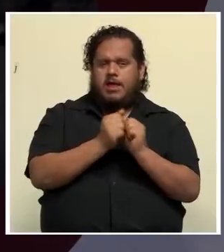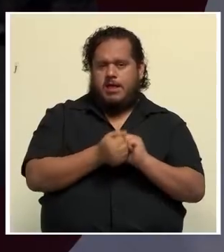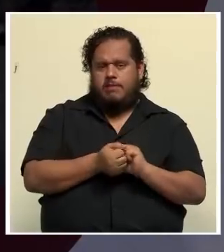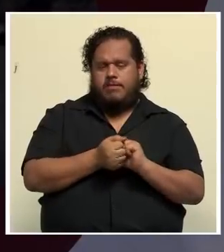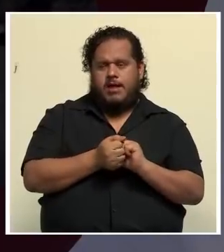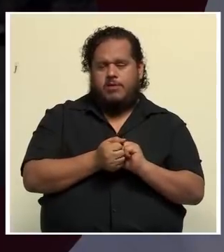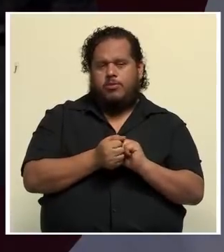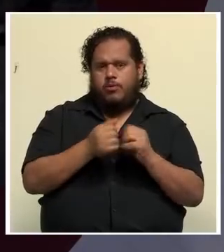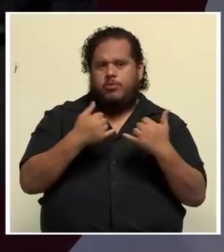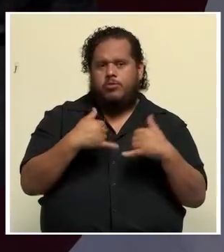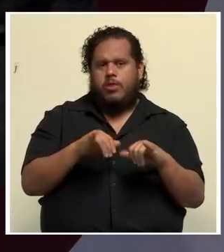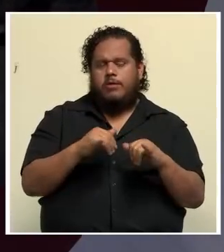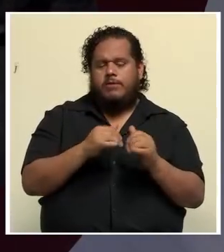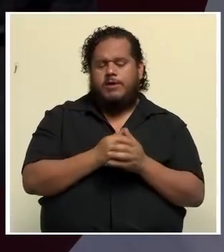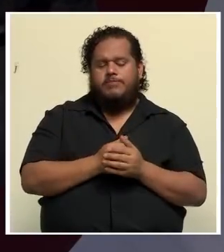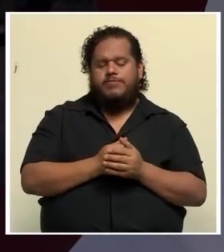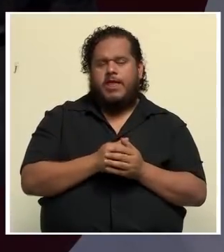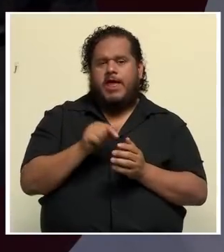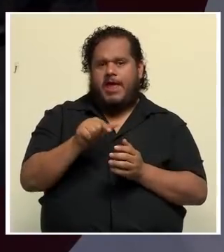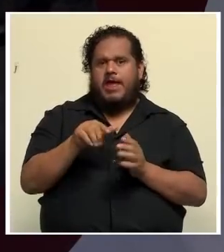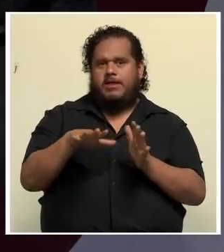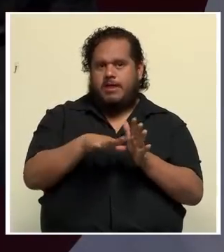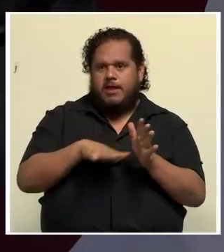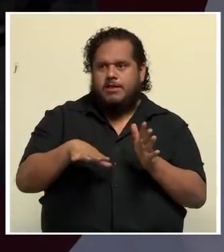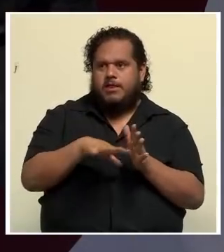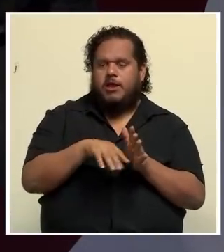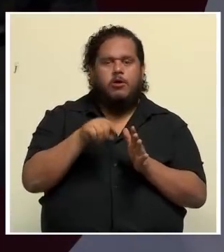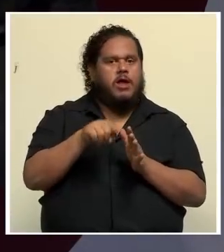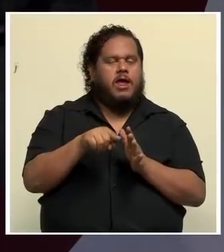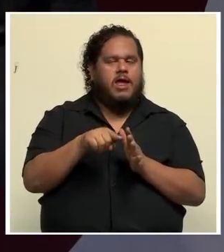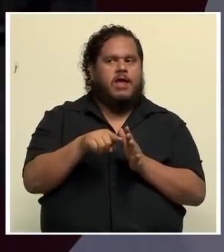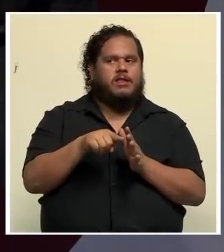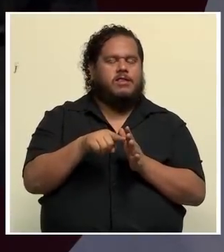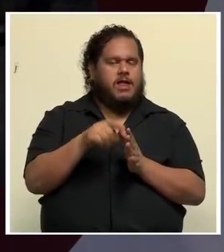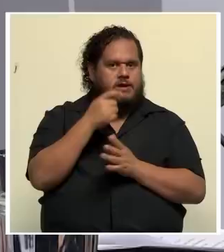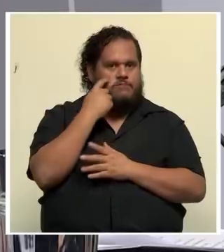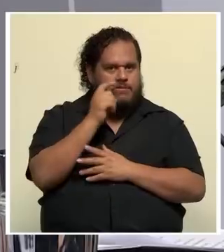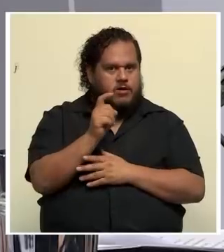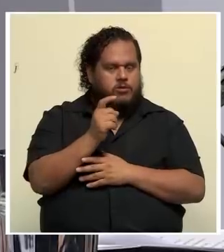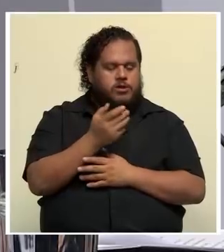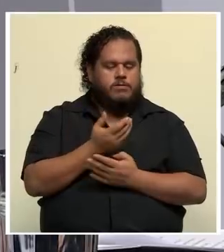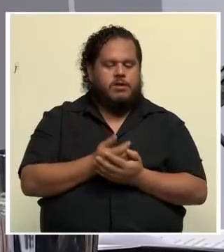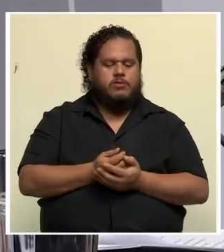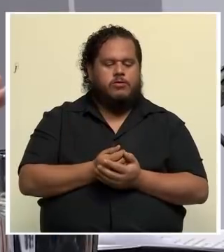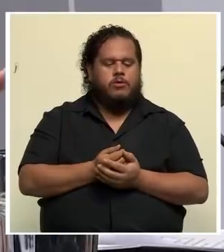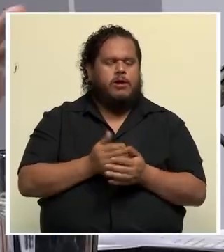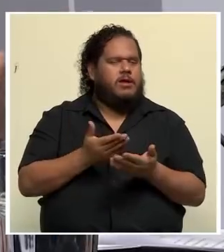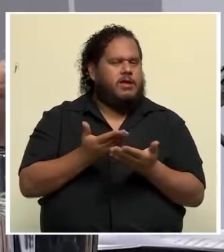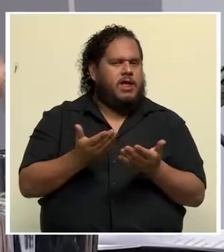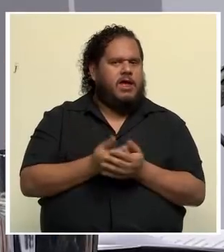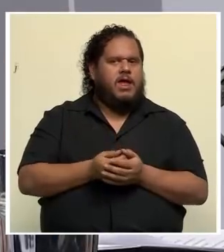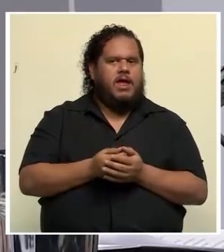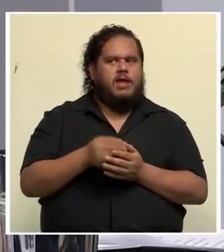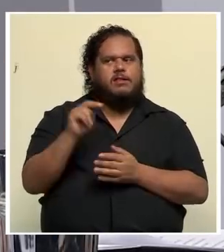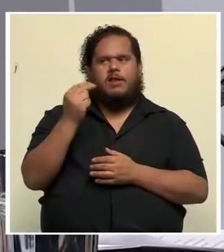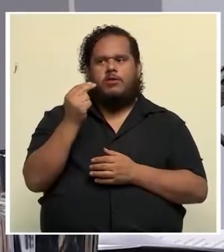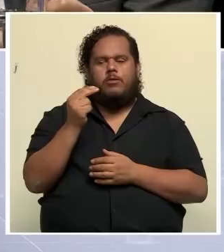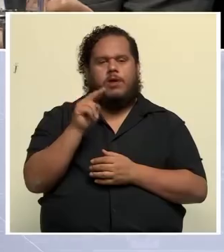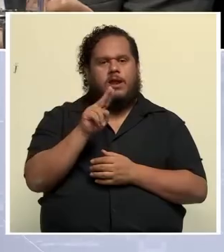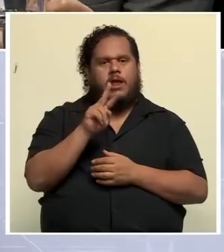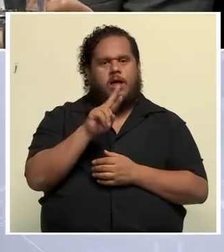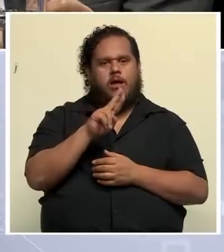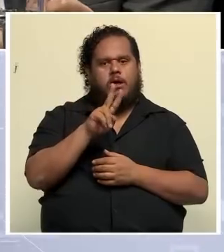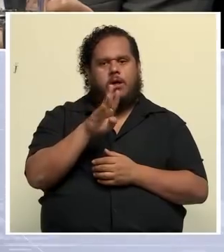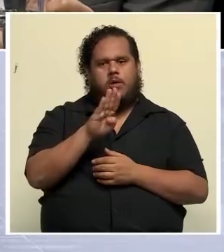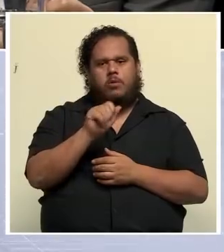poco todavía ese escenario, ese reconocimiento, es la novela urbana que